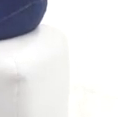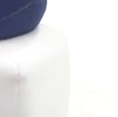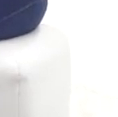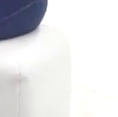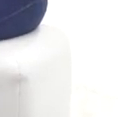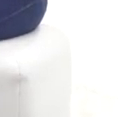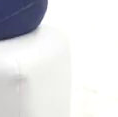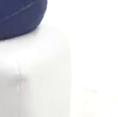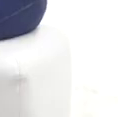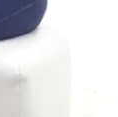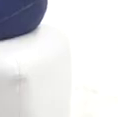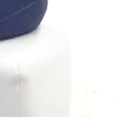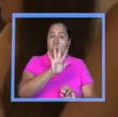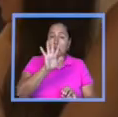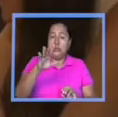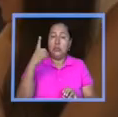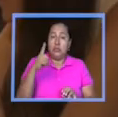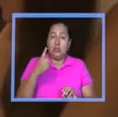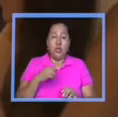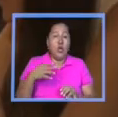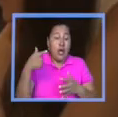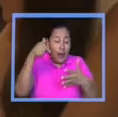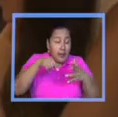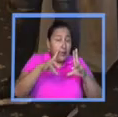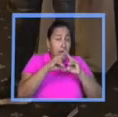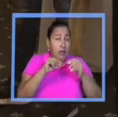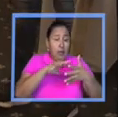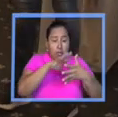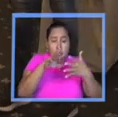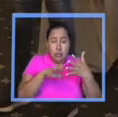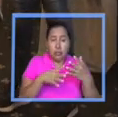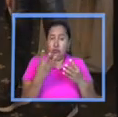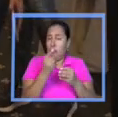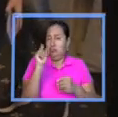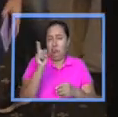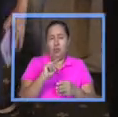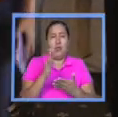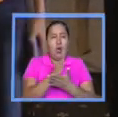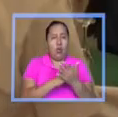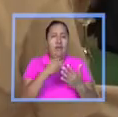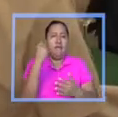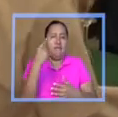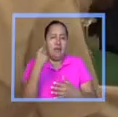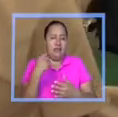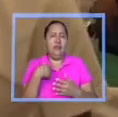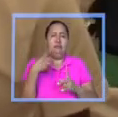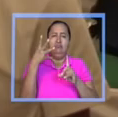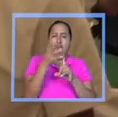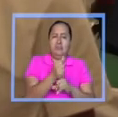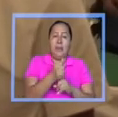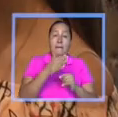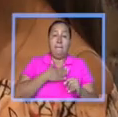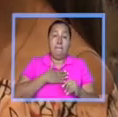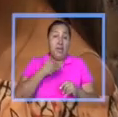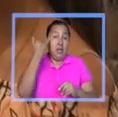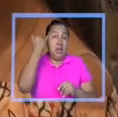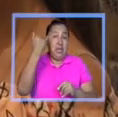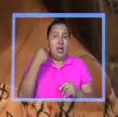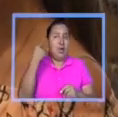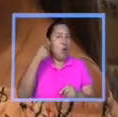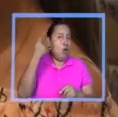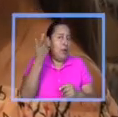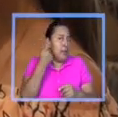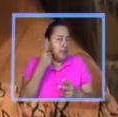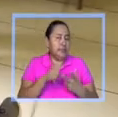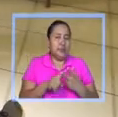activamente y que los adultos también nos demos cuenta de esa importancia. Bueno, ya para finalizar nuestro segmento Pequeñas